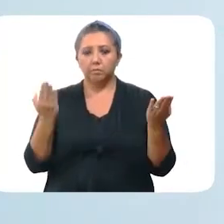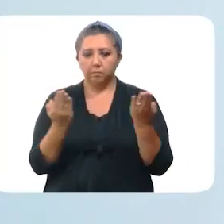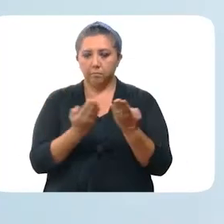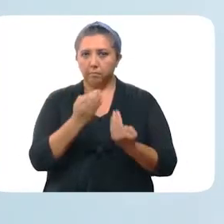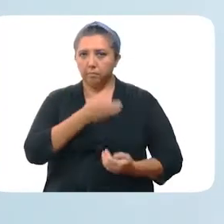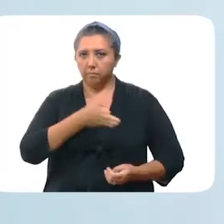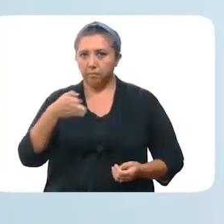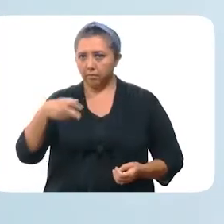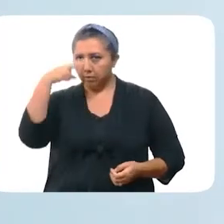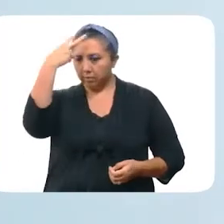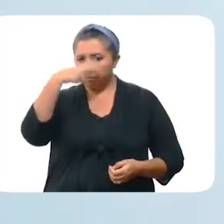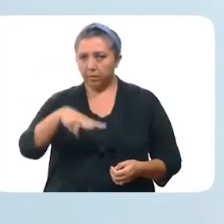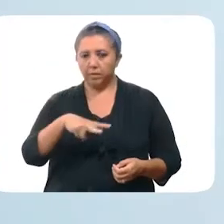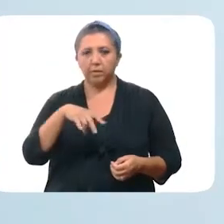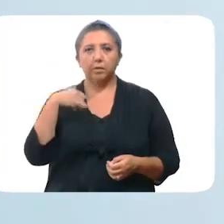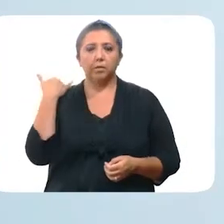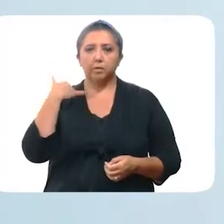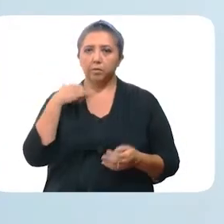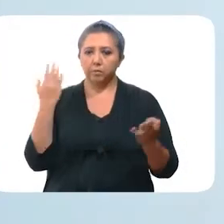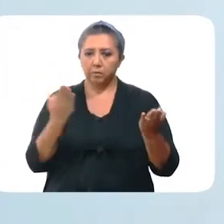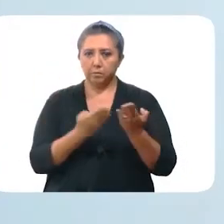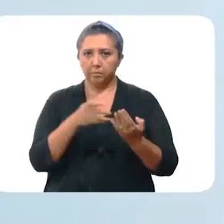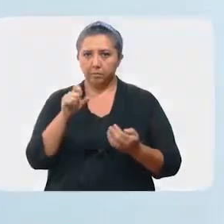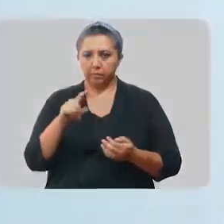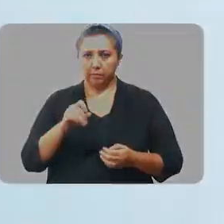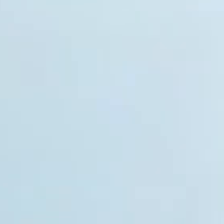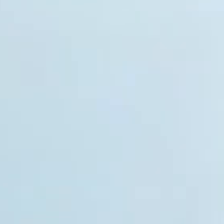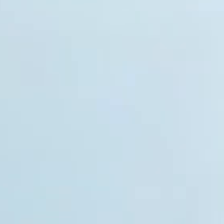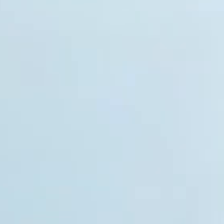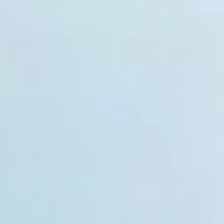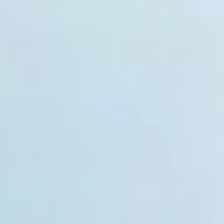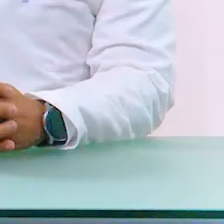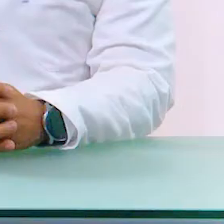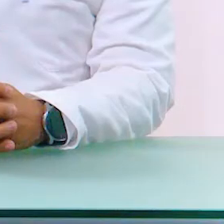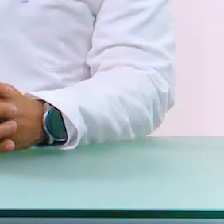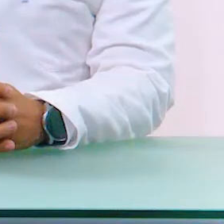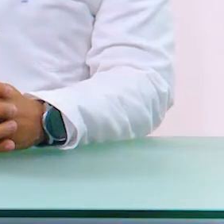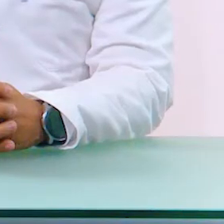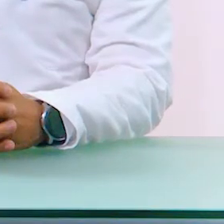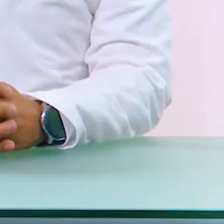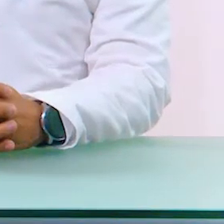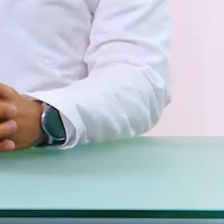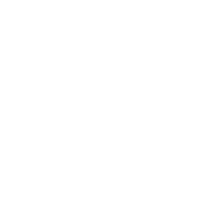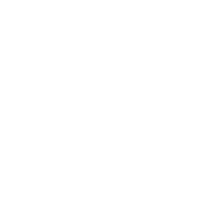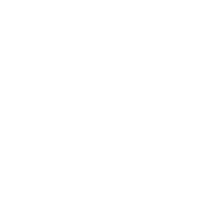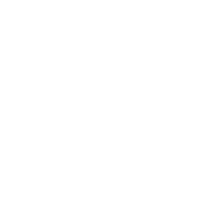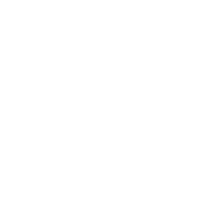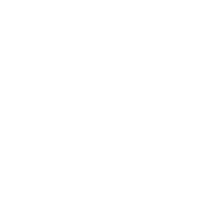homologar fechas de presentación con el semáforo quincenal del gobierno federal. Muchas gracias.